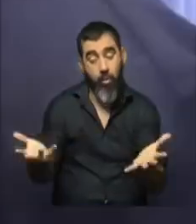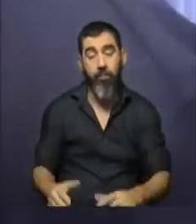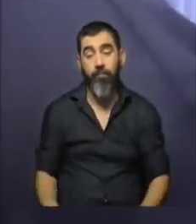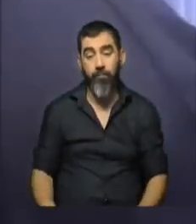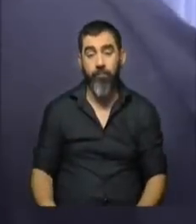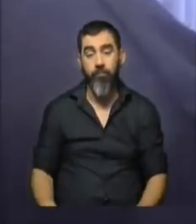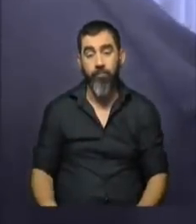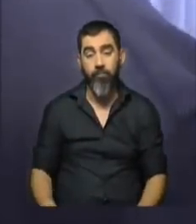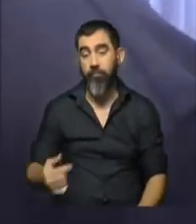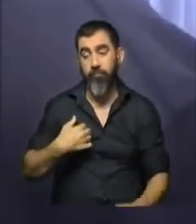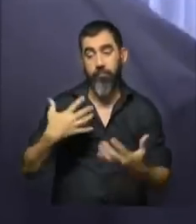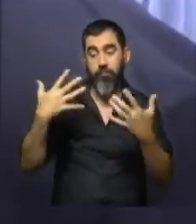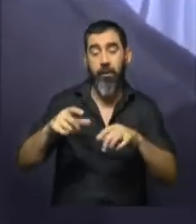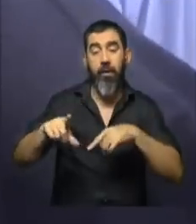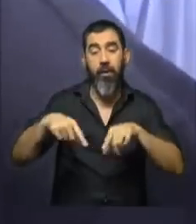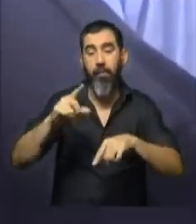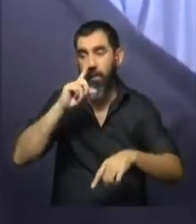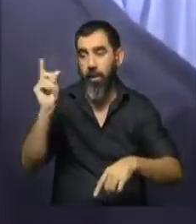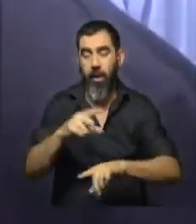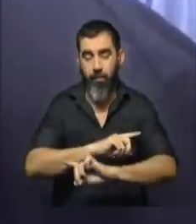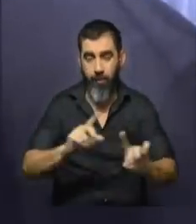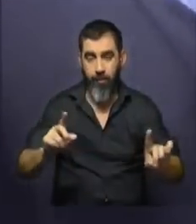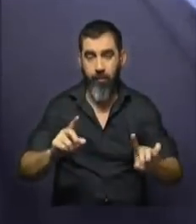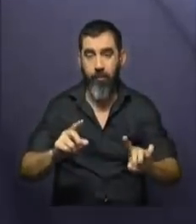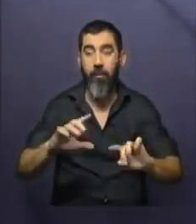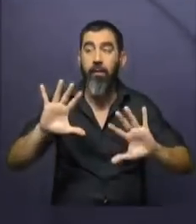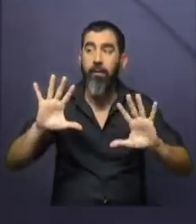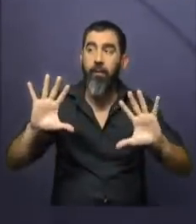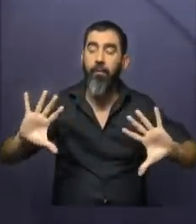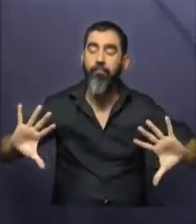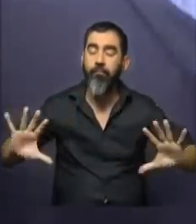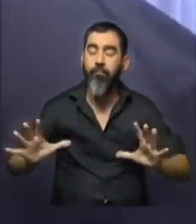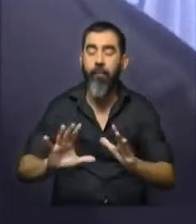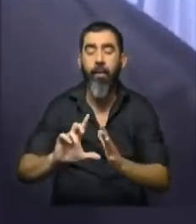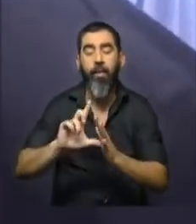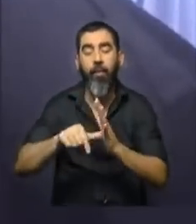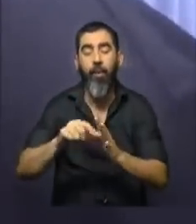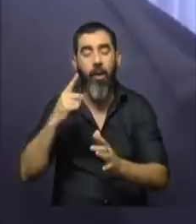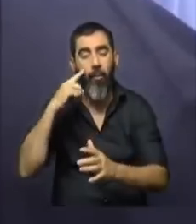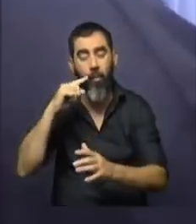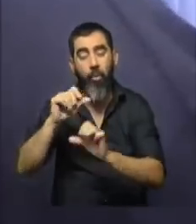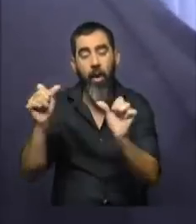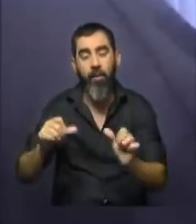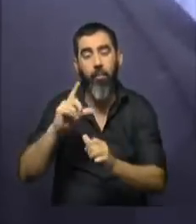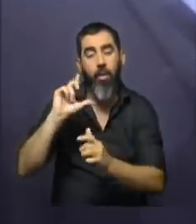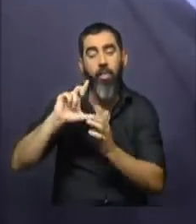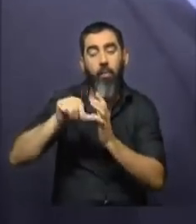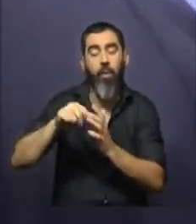vigente. Lo que no queremos es que el trámite sea rápido, queremos desmotivar también con las demoras, o sea, lo que vamos a hacer es